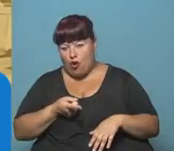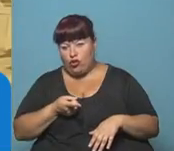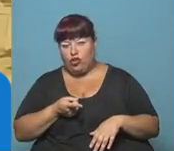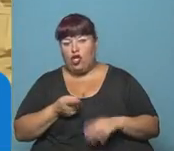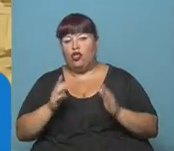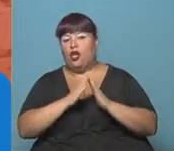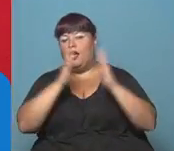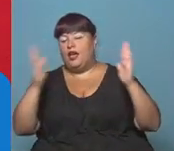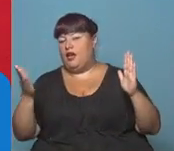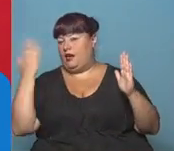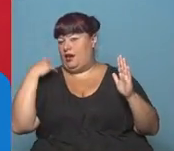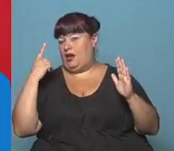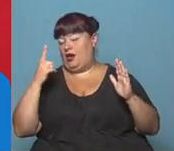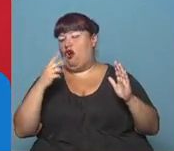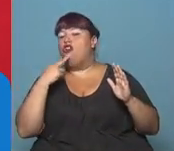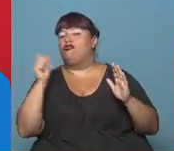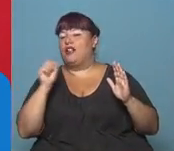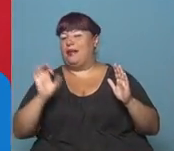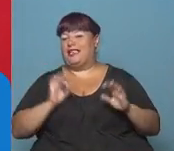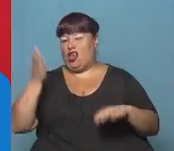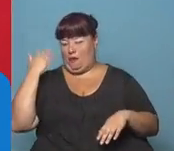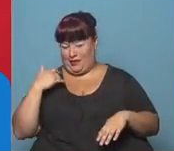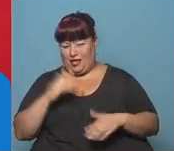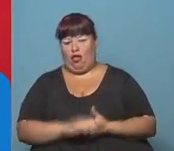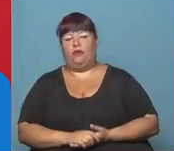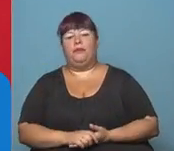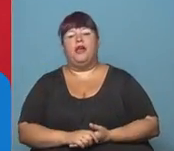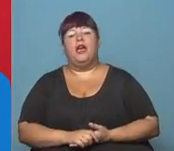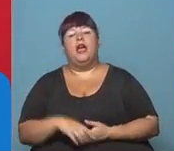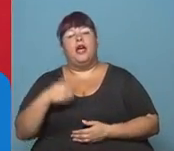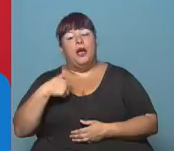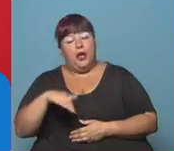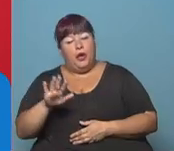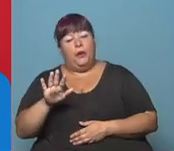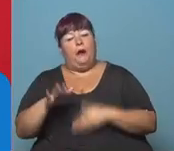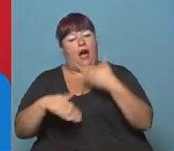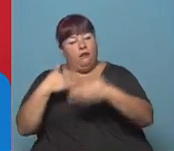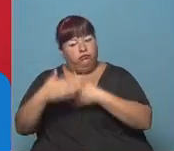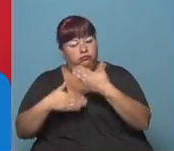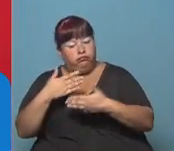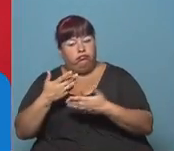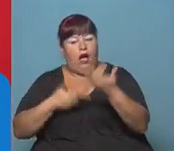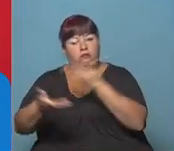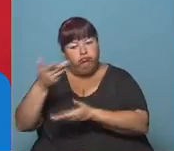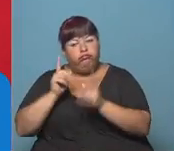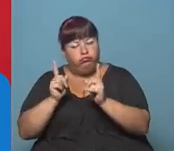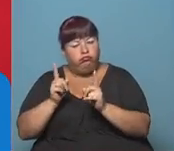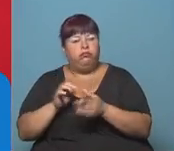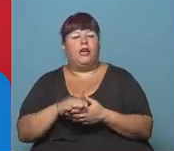3.1% durante los 11 meses del año pasado. Vamos a desarrollar nuestra cooperación